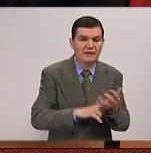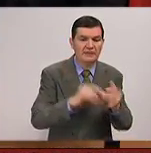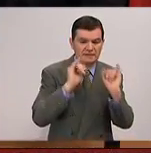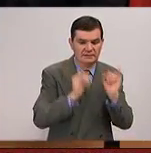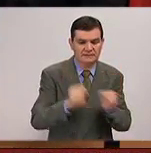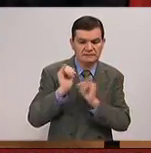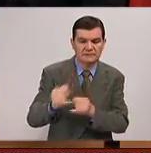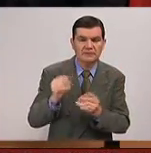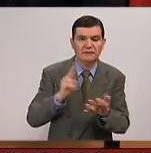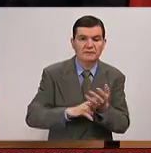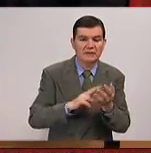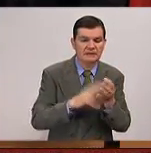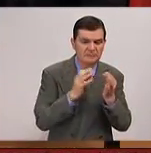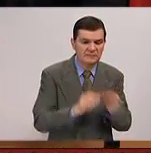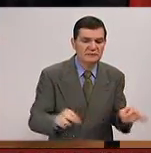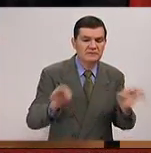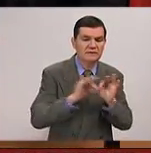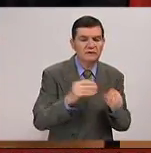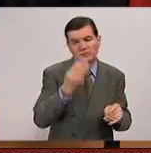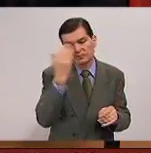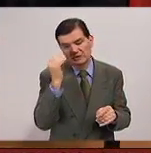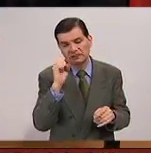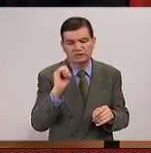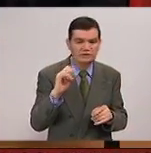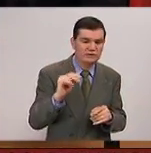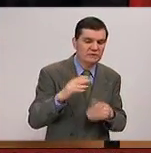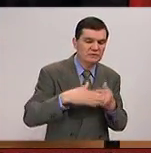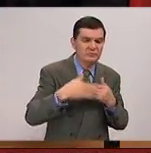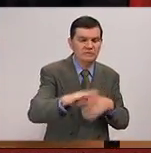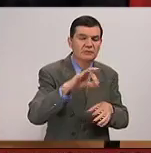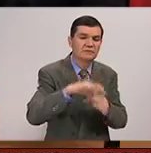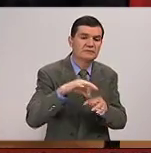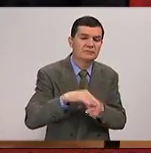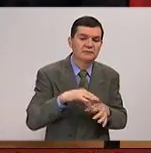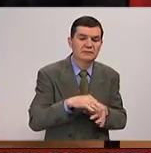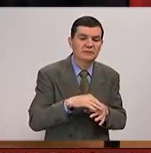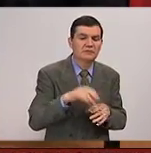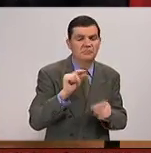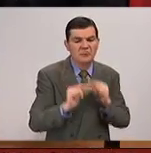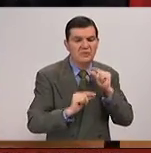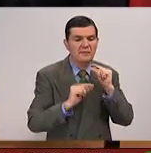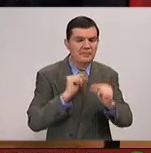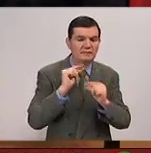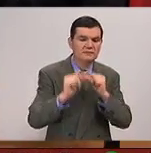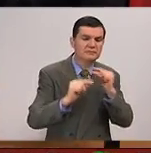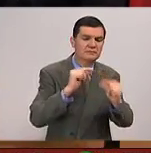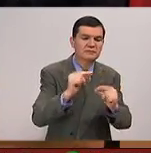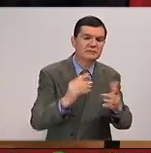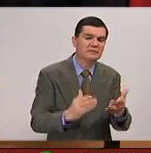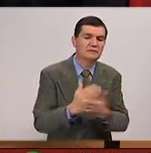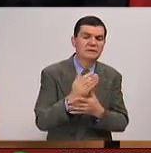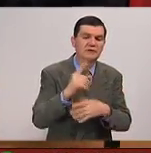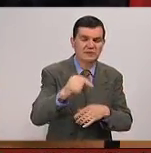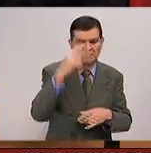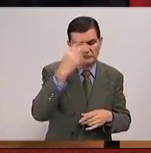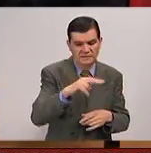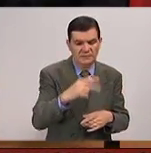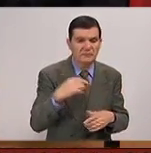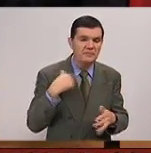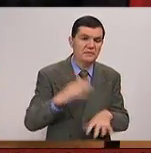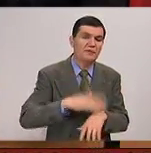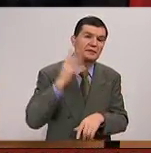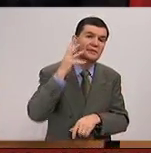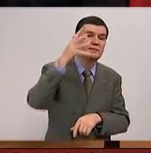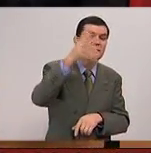independientes va a ser muy significativo. Claro. No sé si en estas elecciones estamos viendo poco a poco su introducción en la vida política de México, pero en un